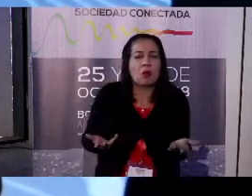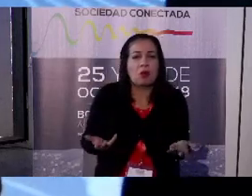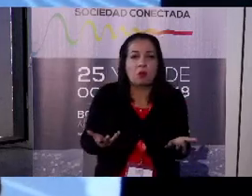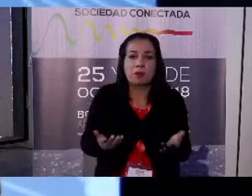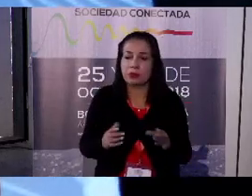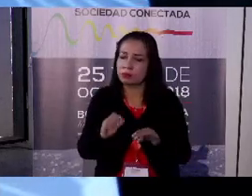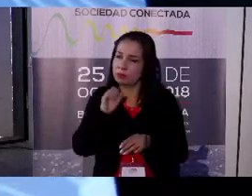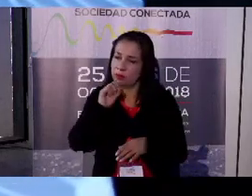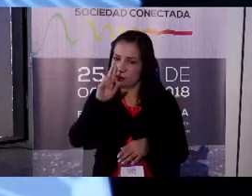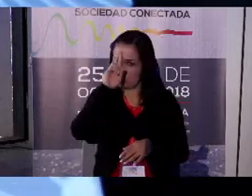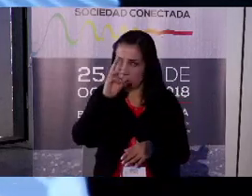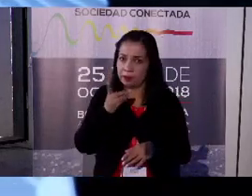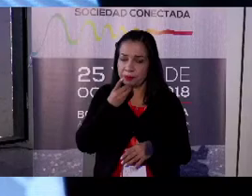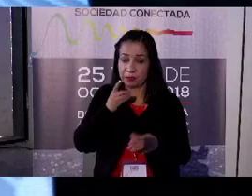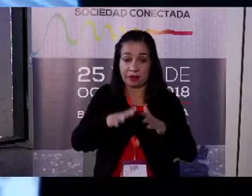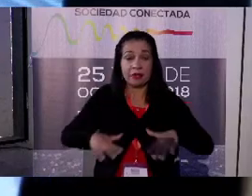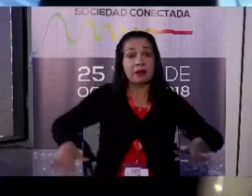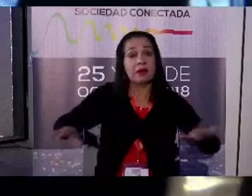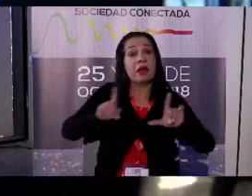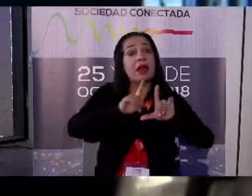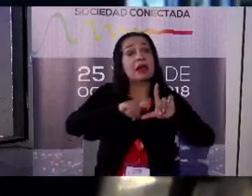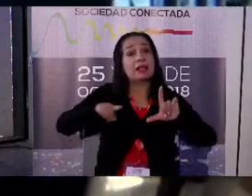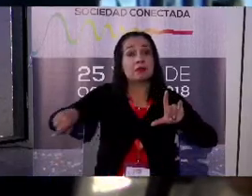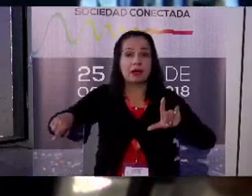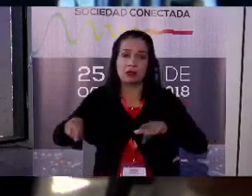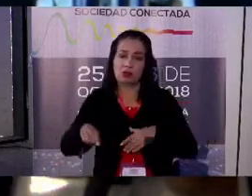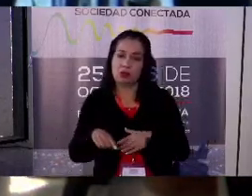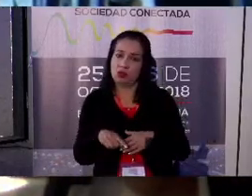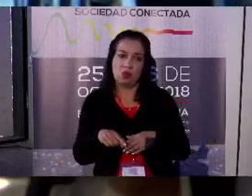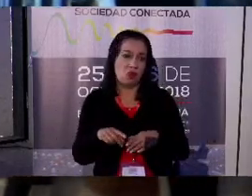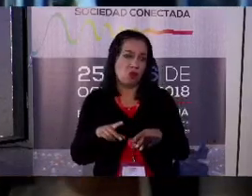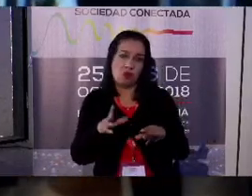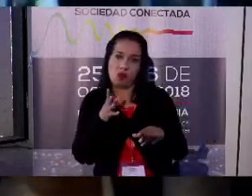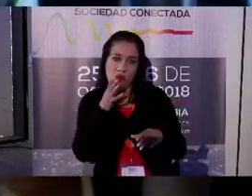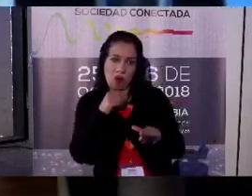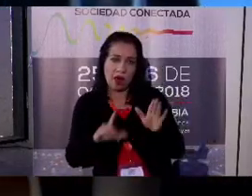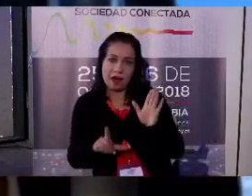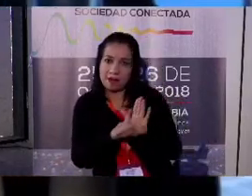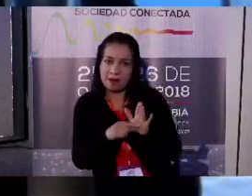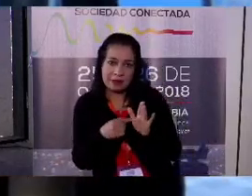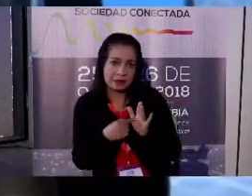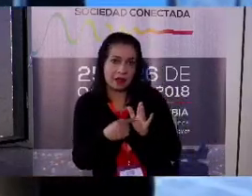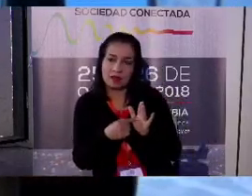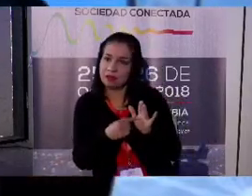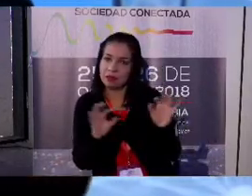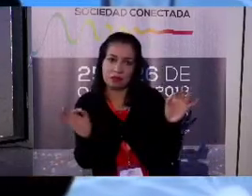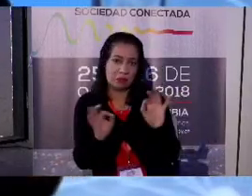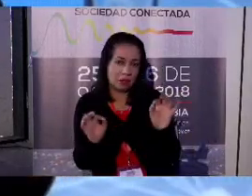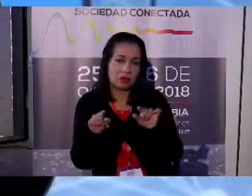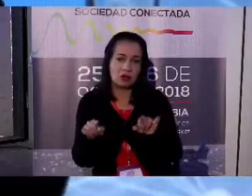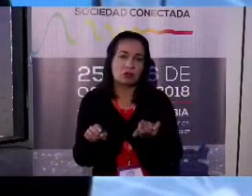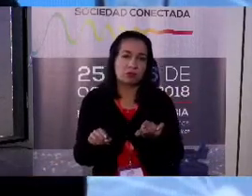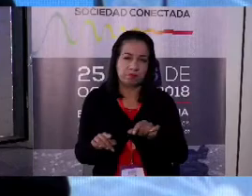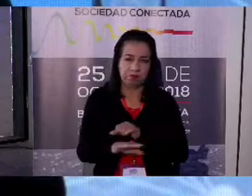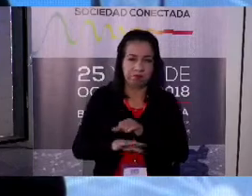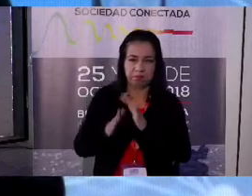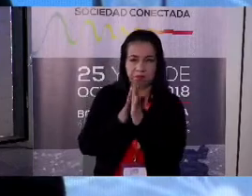sobre No licenciado básicamente porque la otra parte que